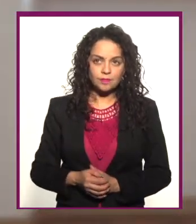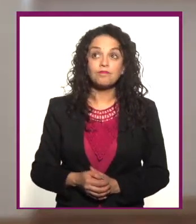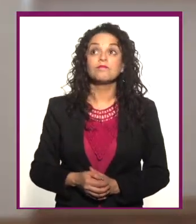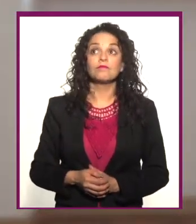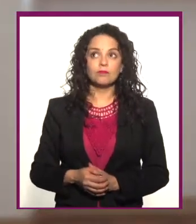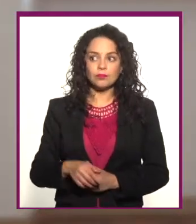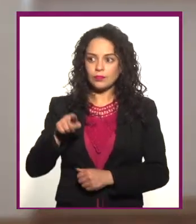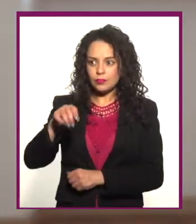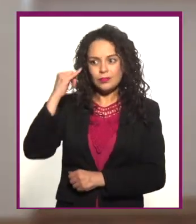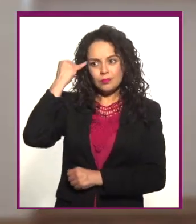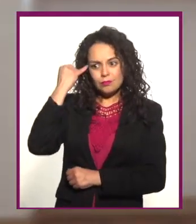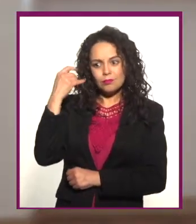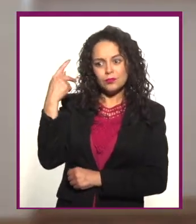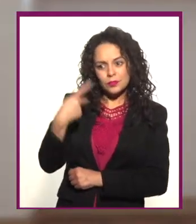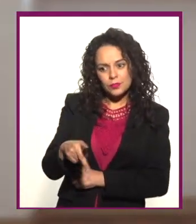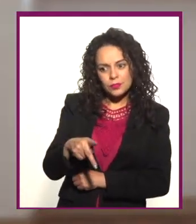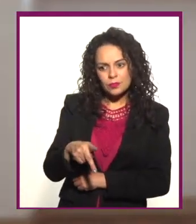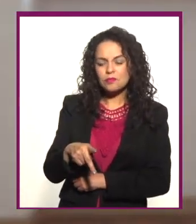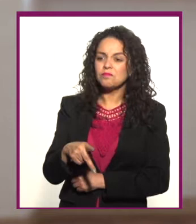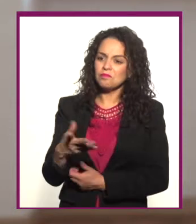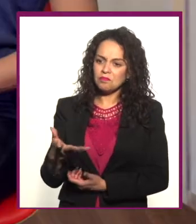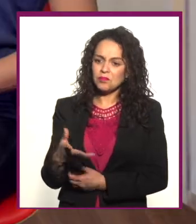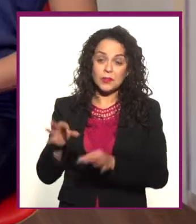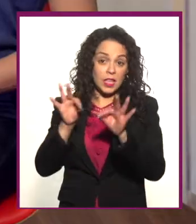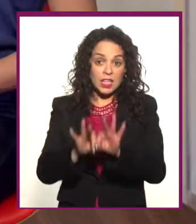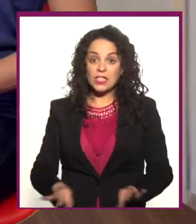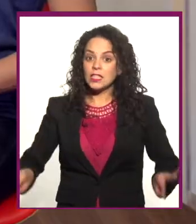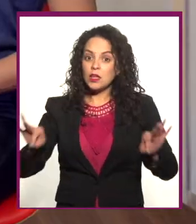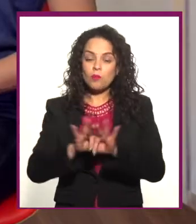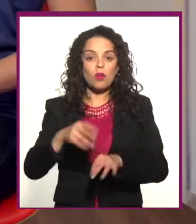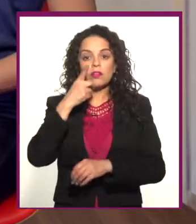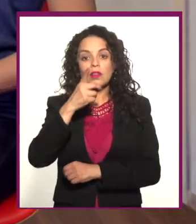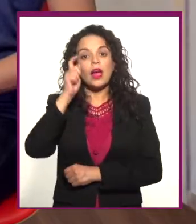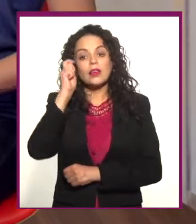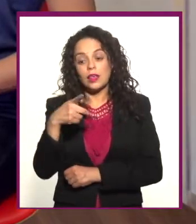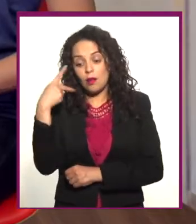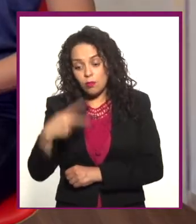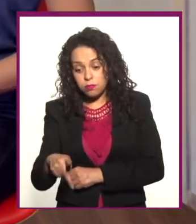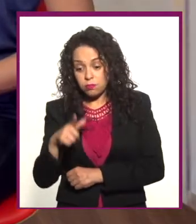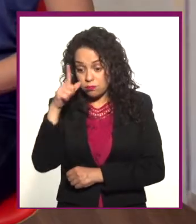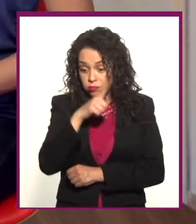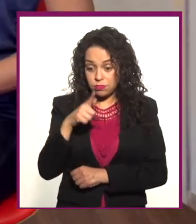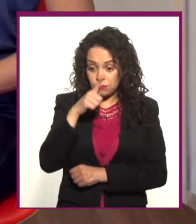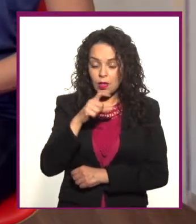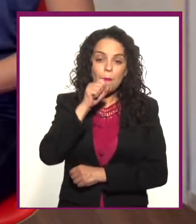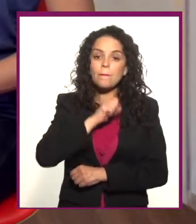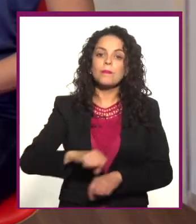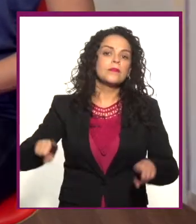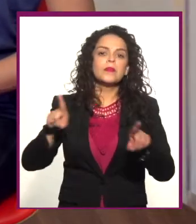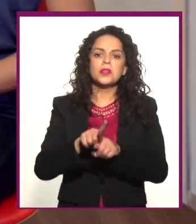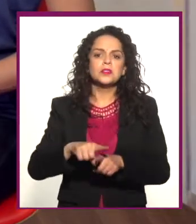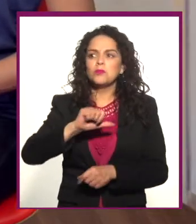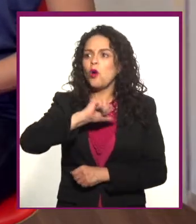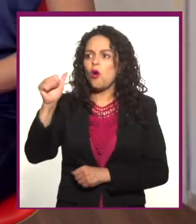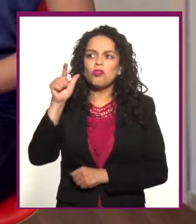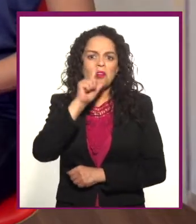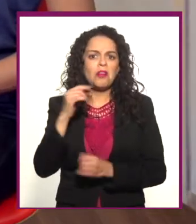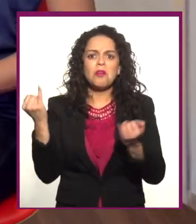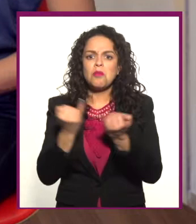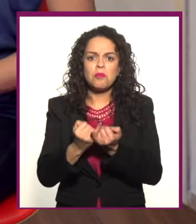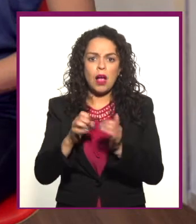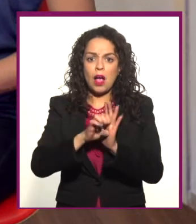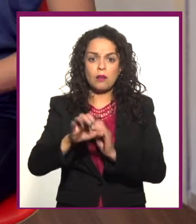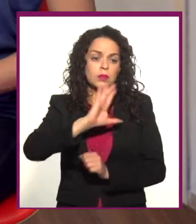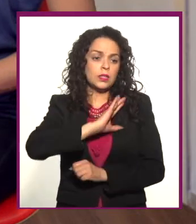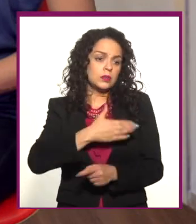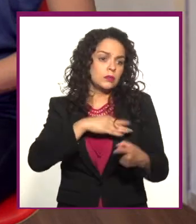por más obvio que parezca, es importante, diría yo, imprescindible mencionar que estas lenguas cumplen la misma función que cualquier